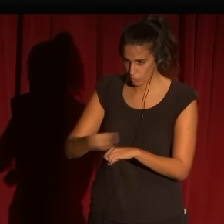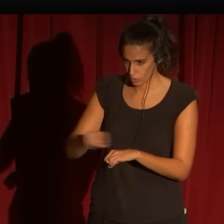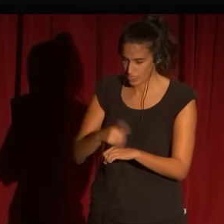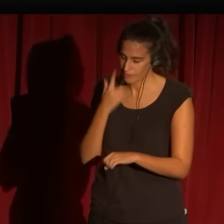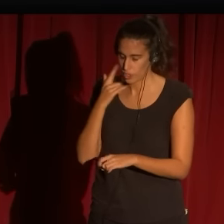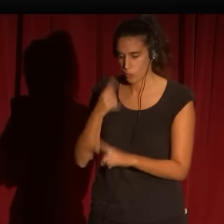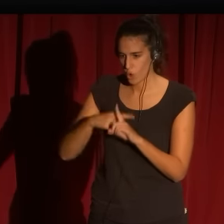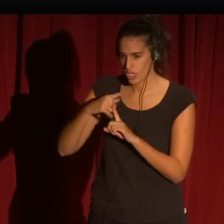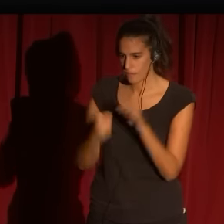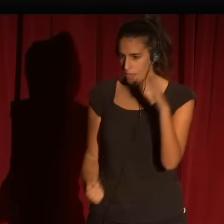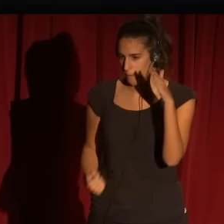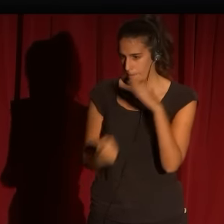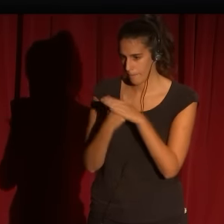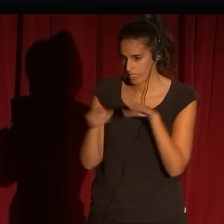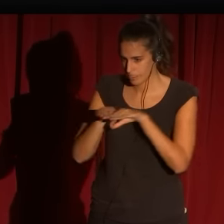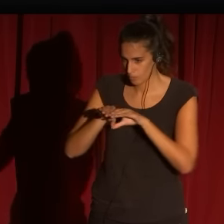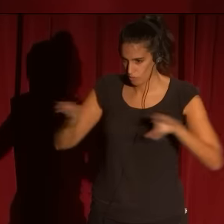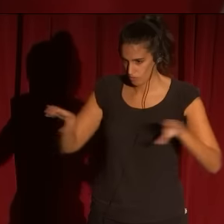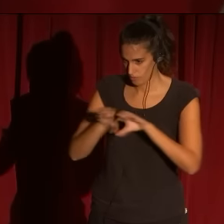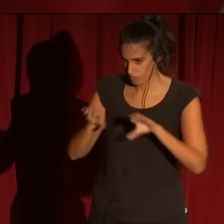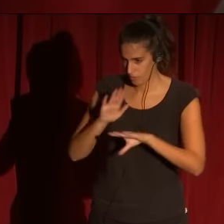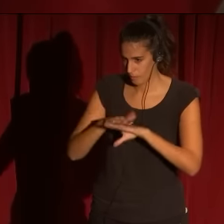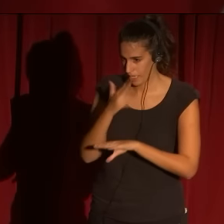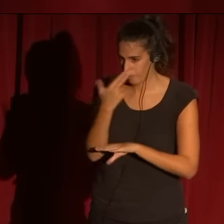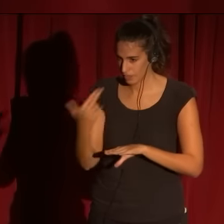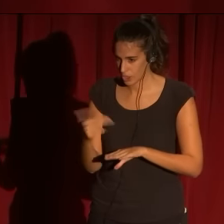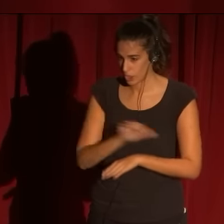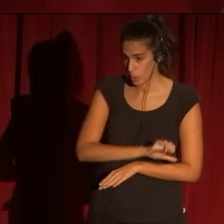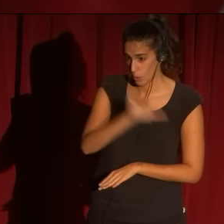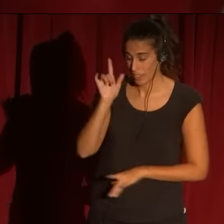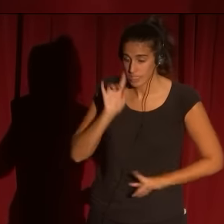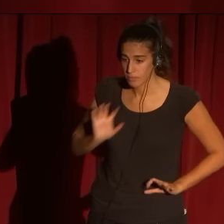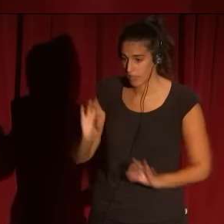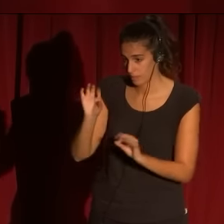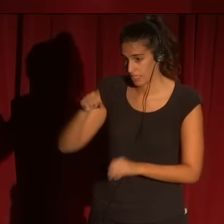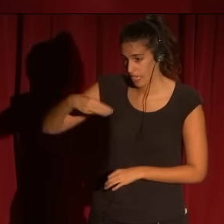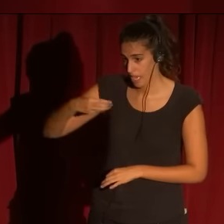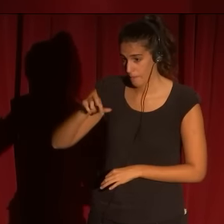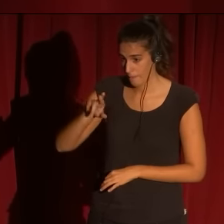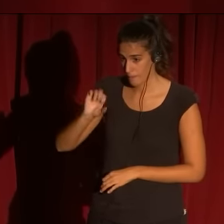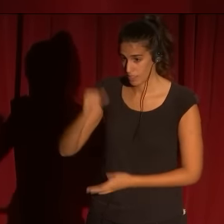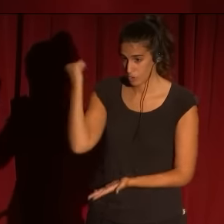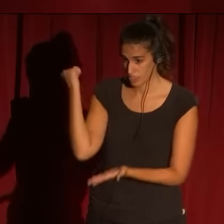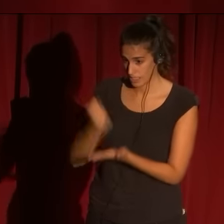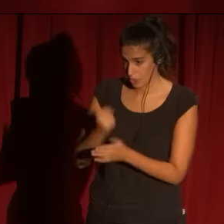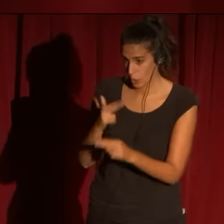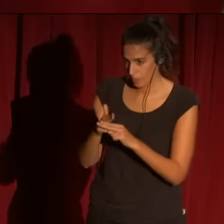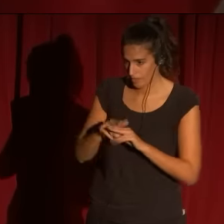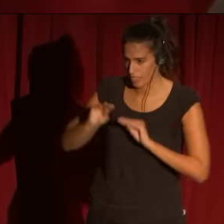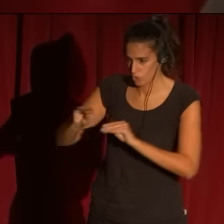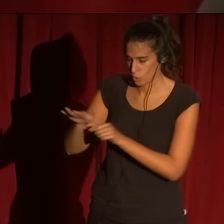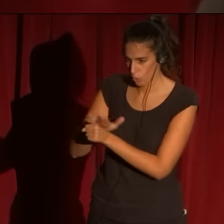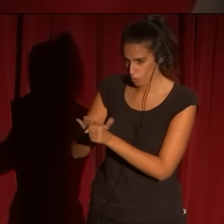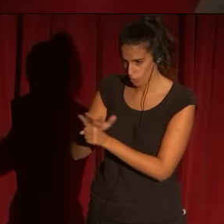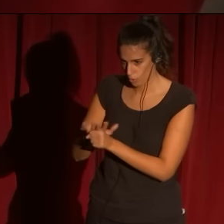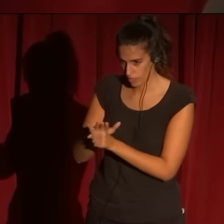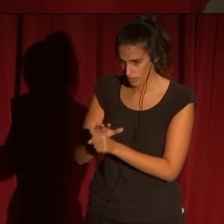máximo nivel del tipo de soporte que se usaba para el arte de la pintura en Europa y en amberes especialmente insisto con el sello del gremio de madereros de amberes